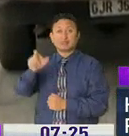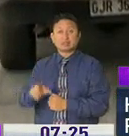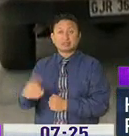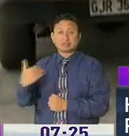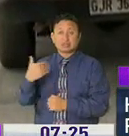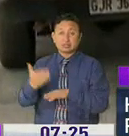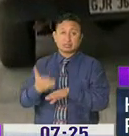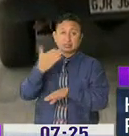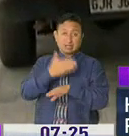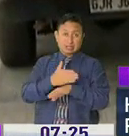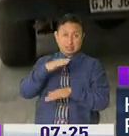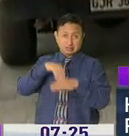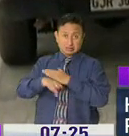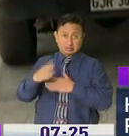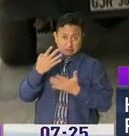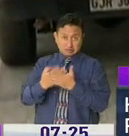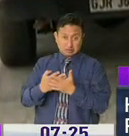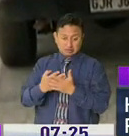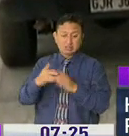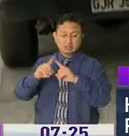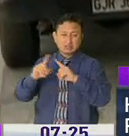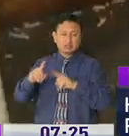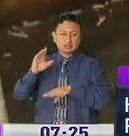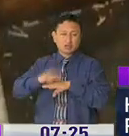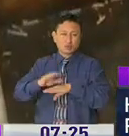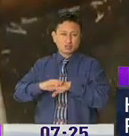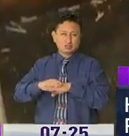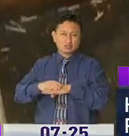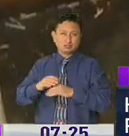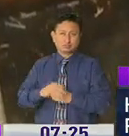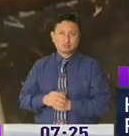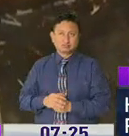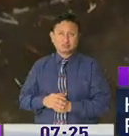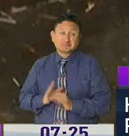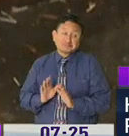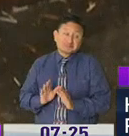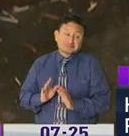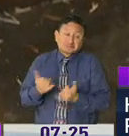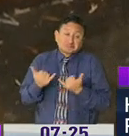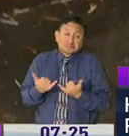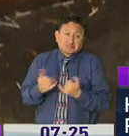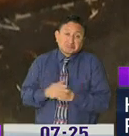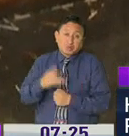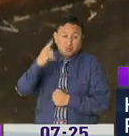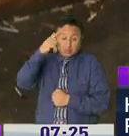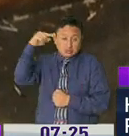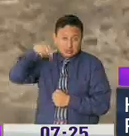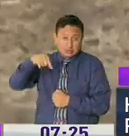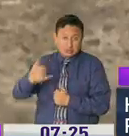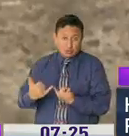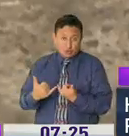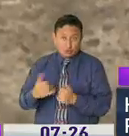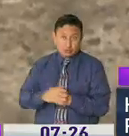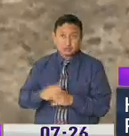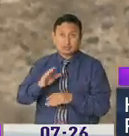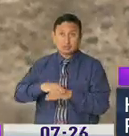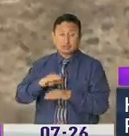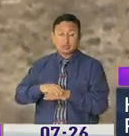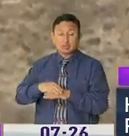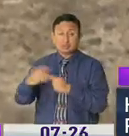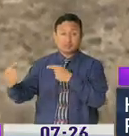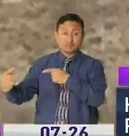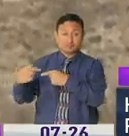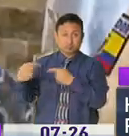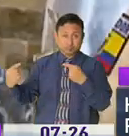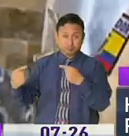por diferentes delitos. Se presume que se trató de un ajusticiamiento por disputas de territorio. Las muertes